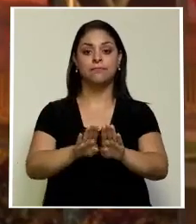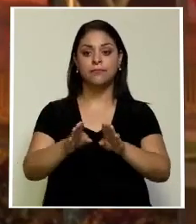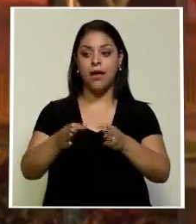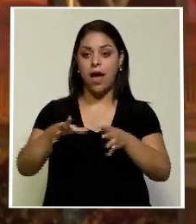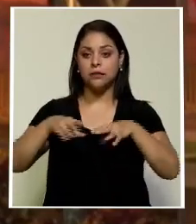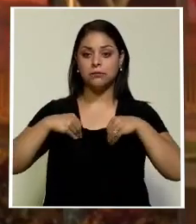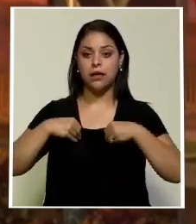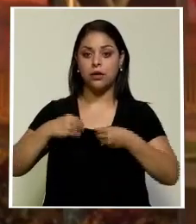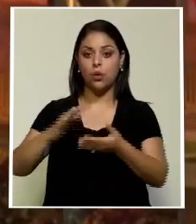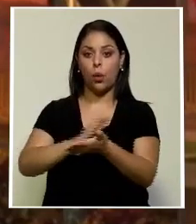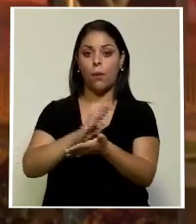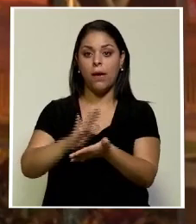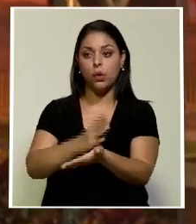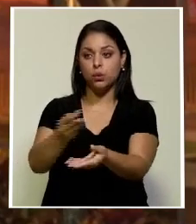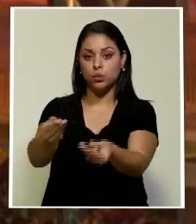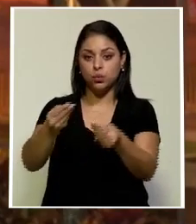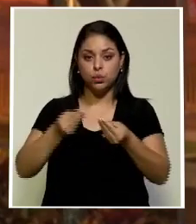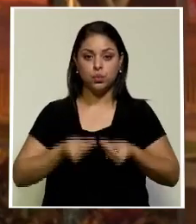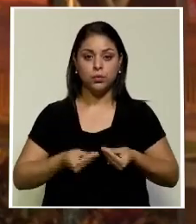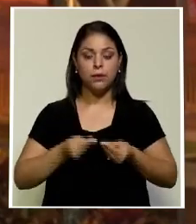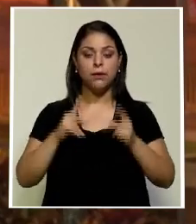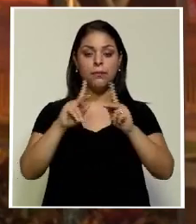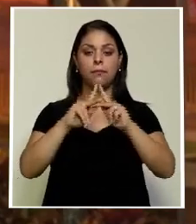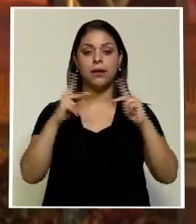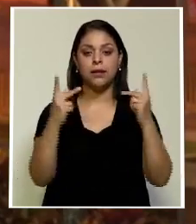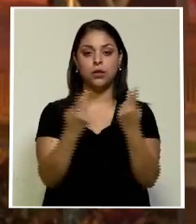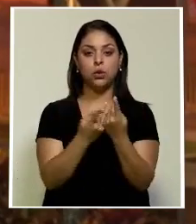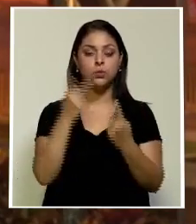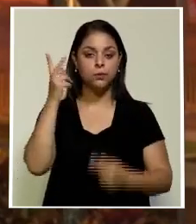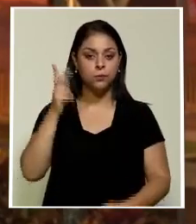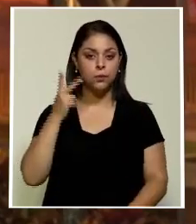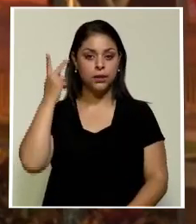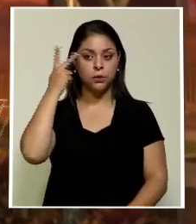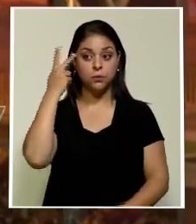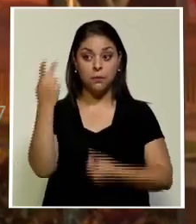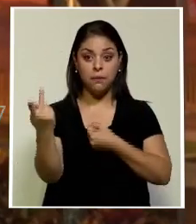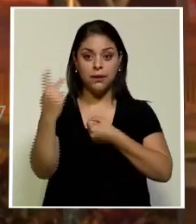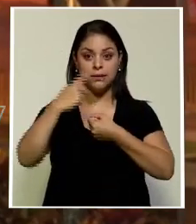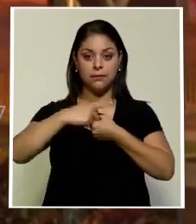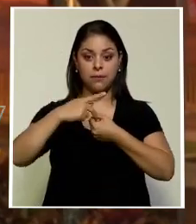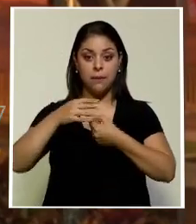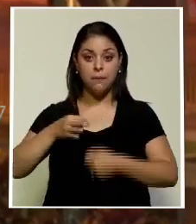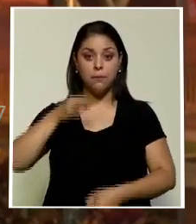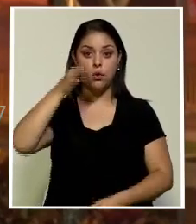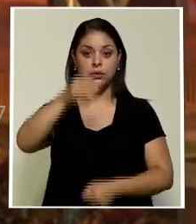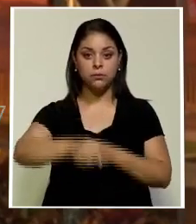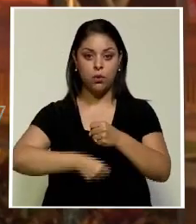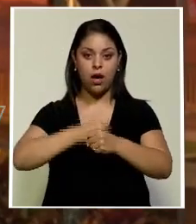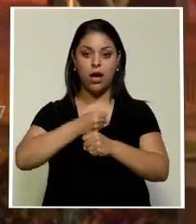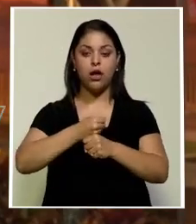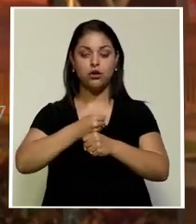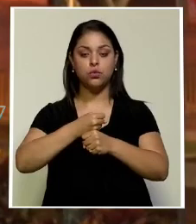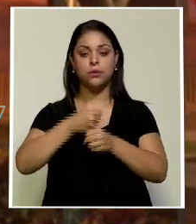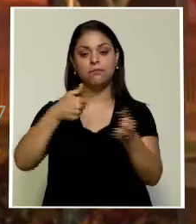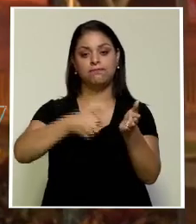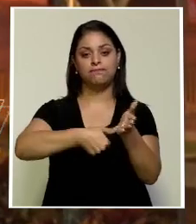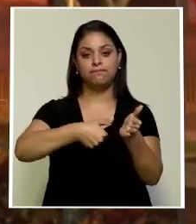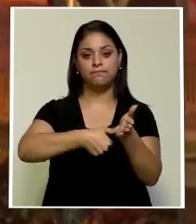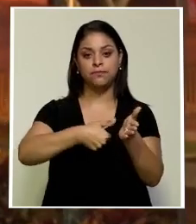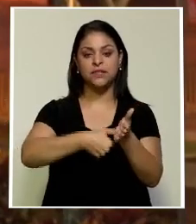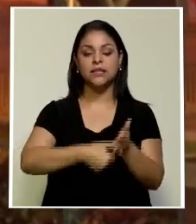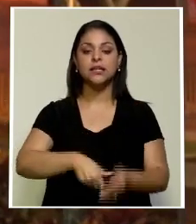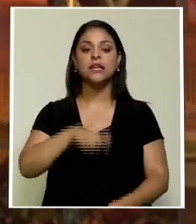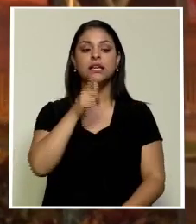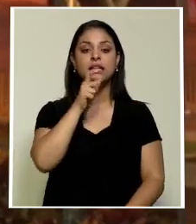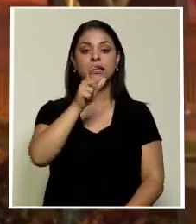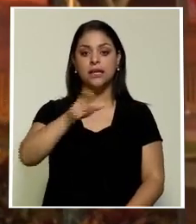de documentos de los partidos políticos para participar en la próxima campaña electoral. Hablamos de las